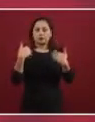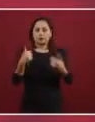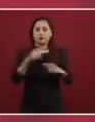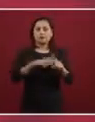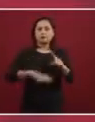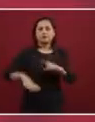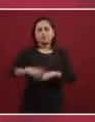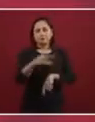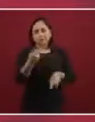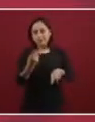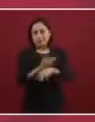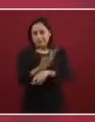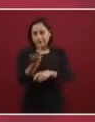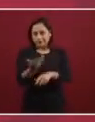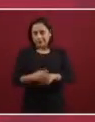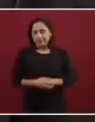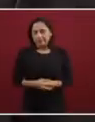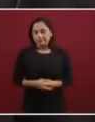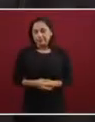Esto es muy importante